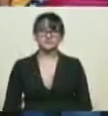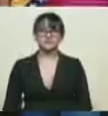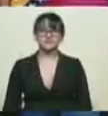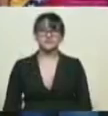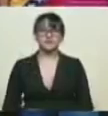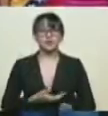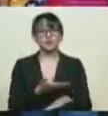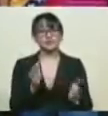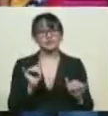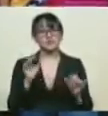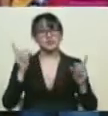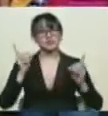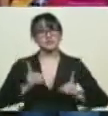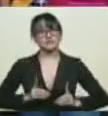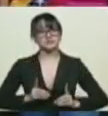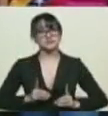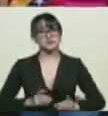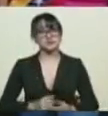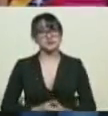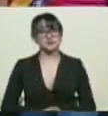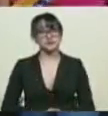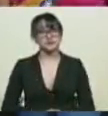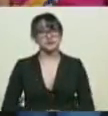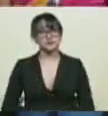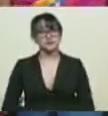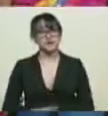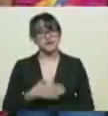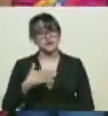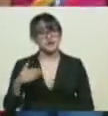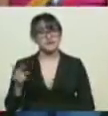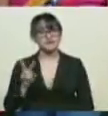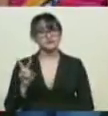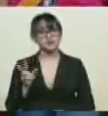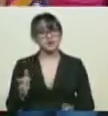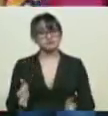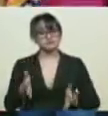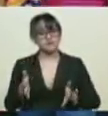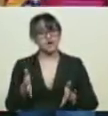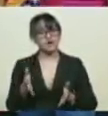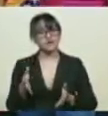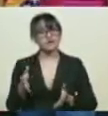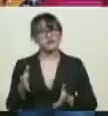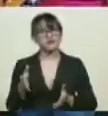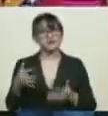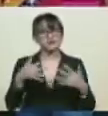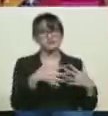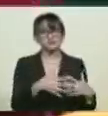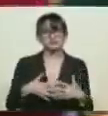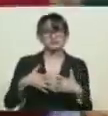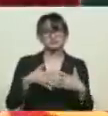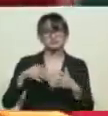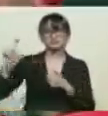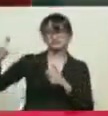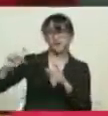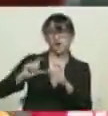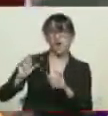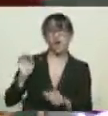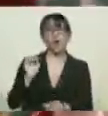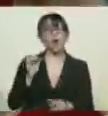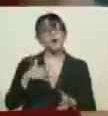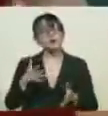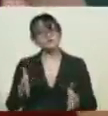Ustedes deciden si quieren que en Venezuela gobierne el Fondo Monetario Internacional o gobierne el